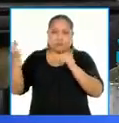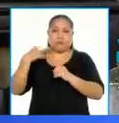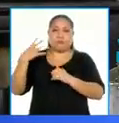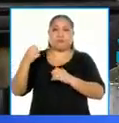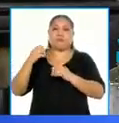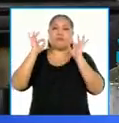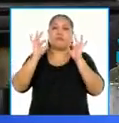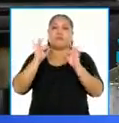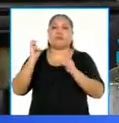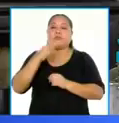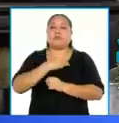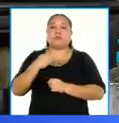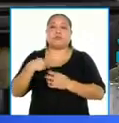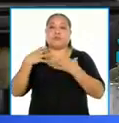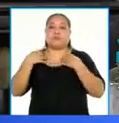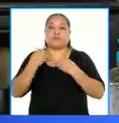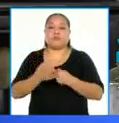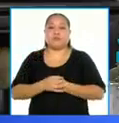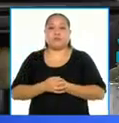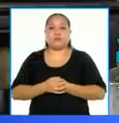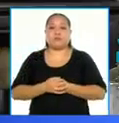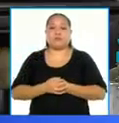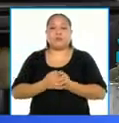bien el ministro de Salud,